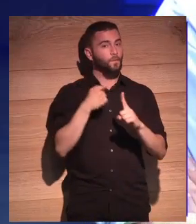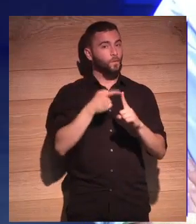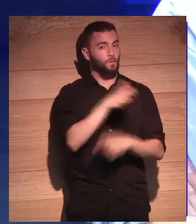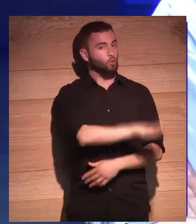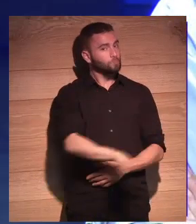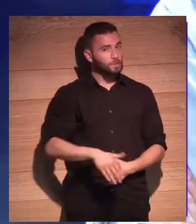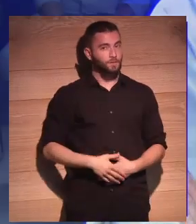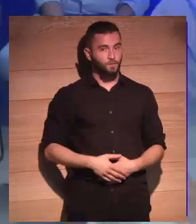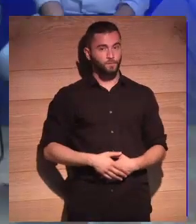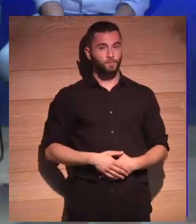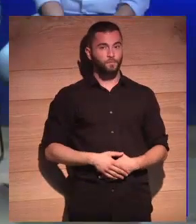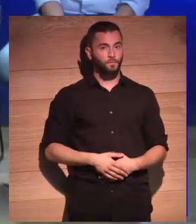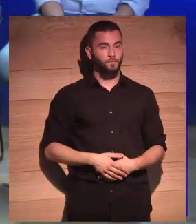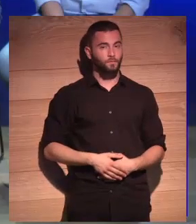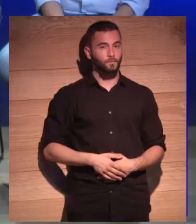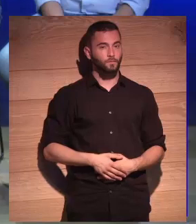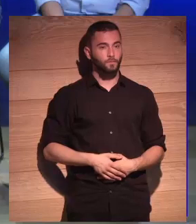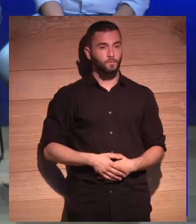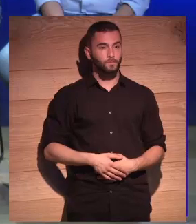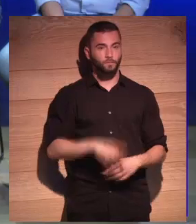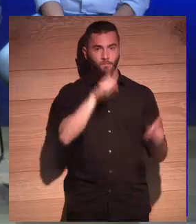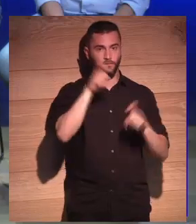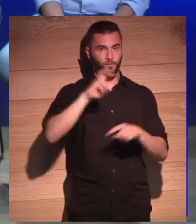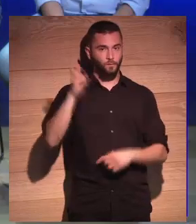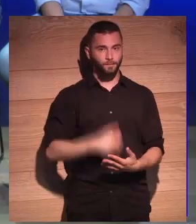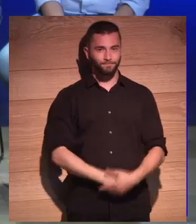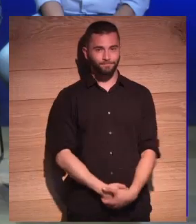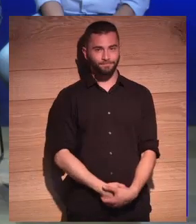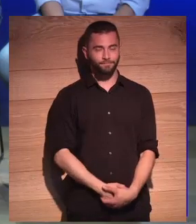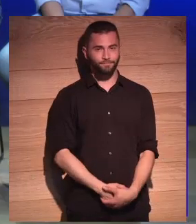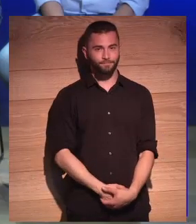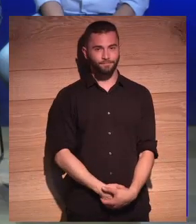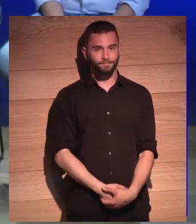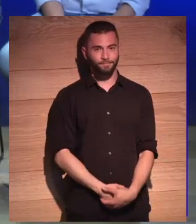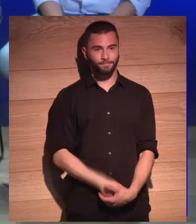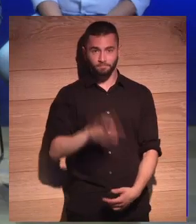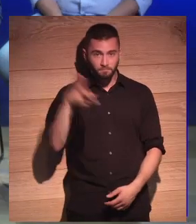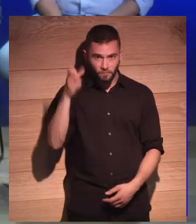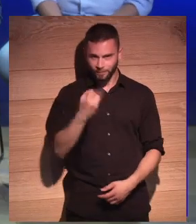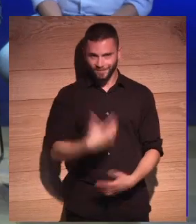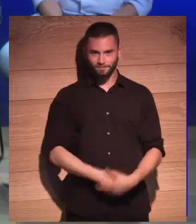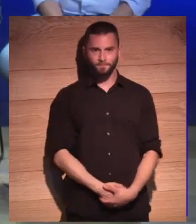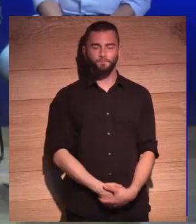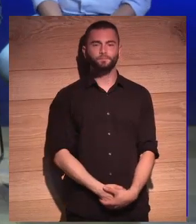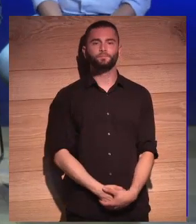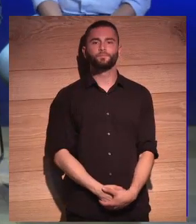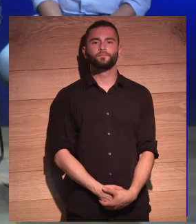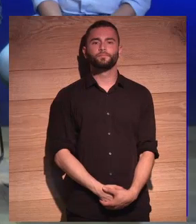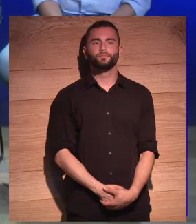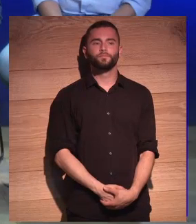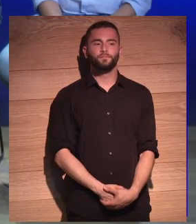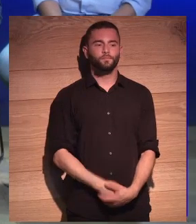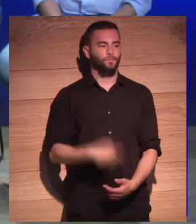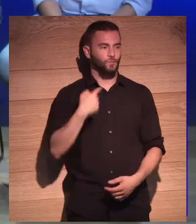niños. Aquí hay otra pregunta. ¿Sí? ¿Se oye? Sí, sí. Bueno, yo otra vez, como